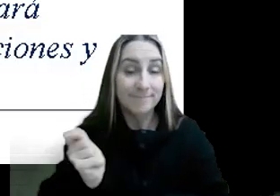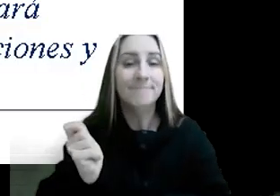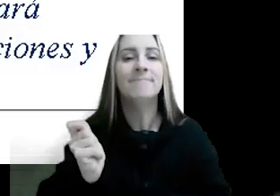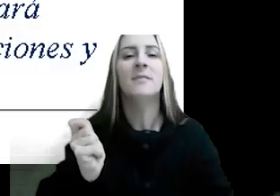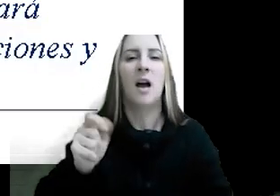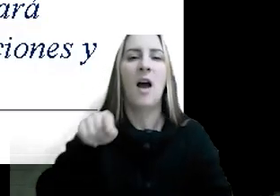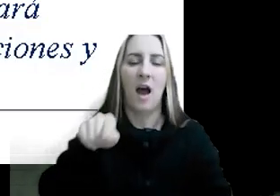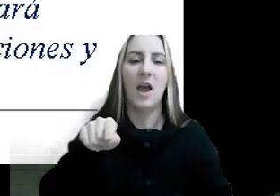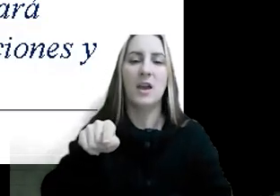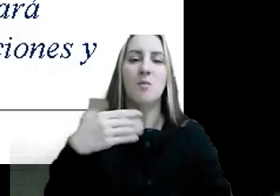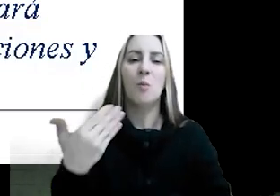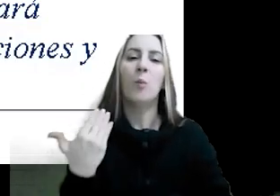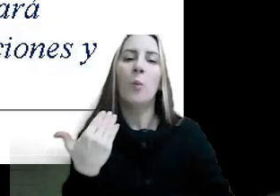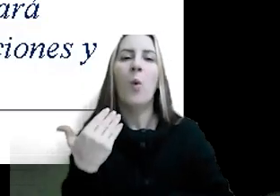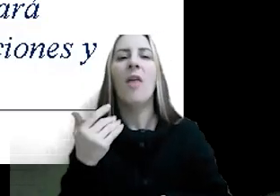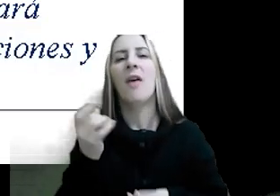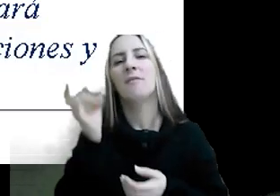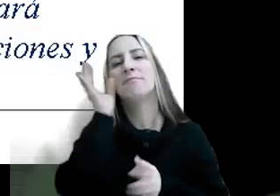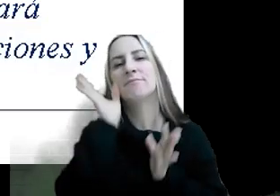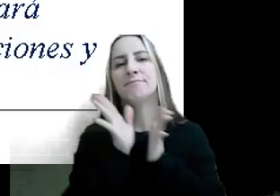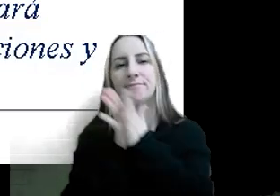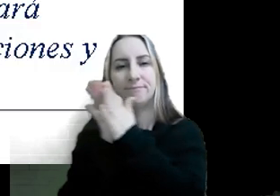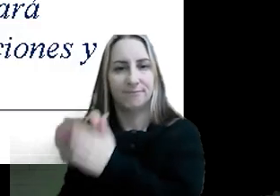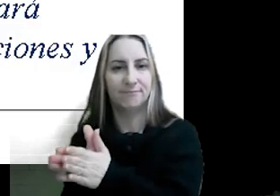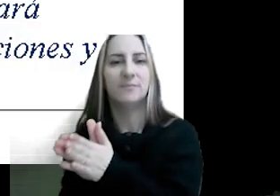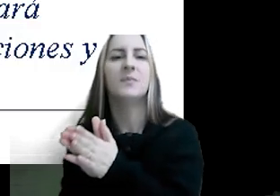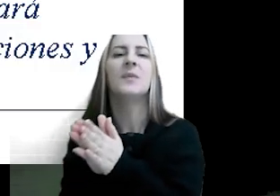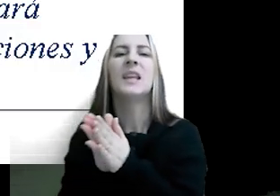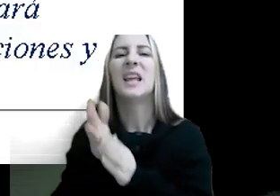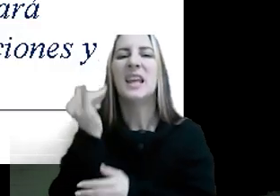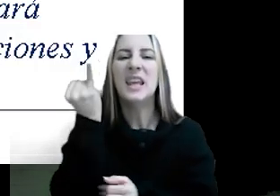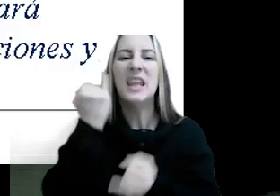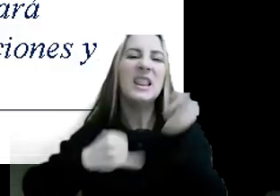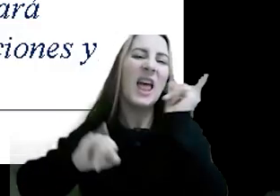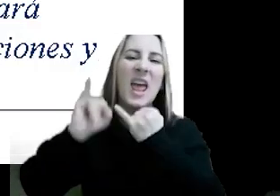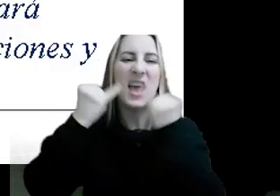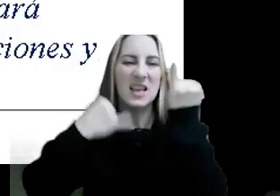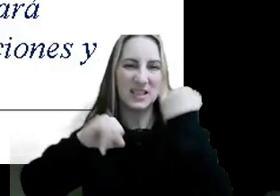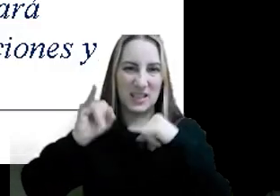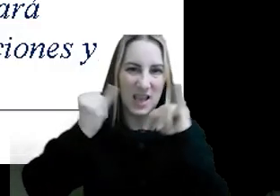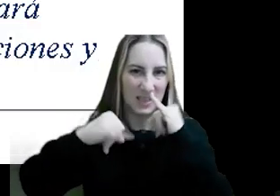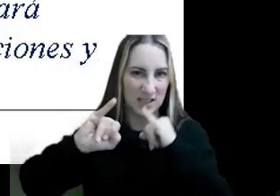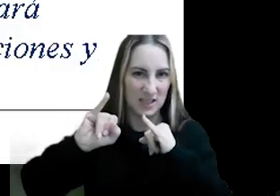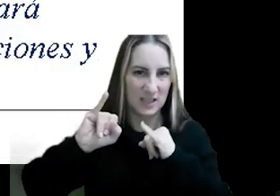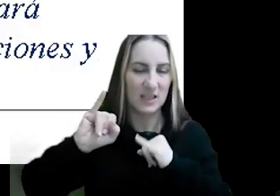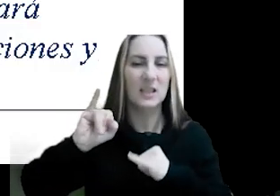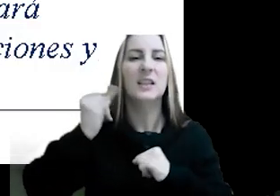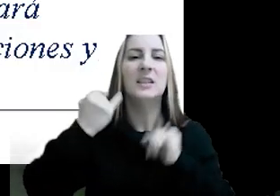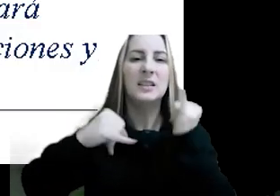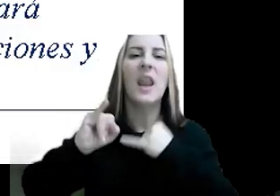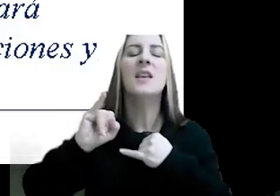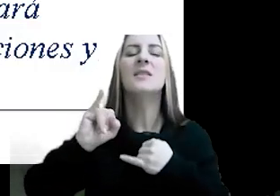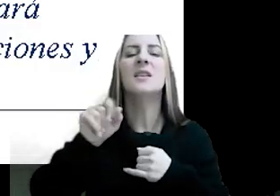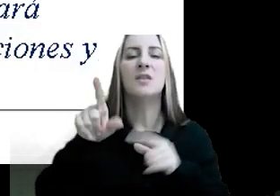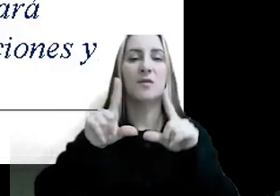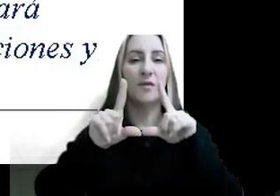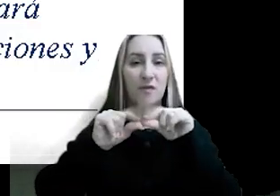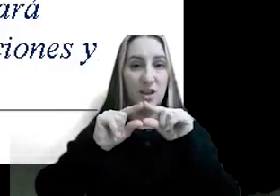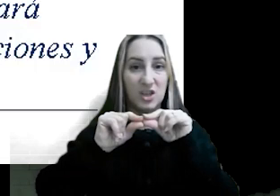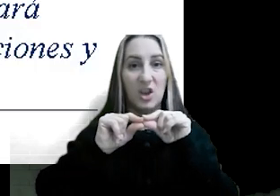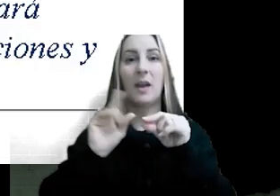se pueden condonar los intereses punitorios devengados hasta la fecha de